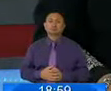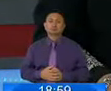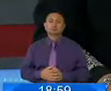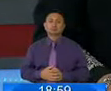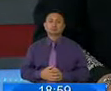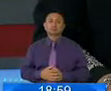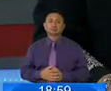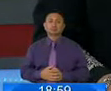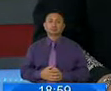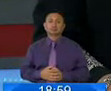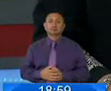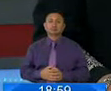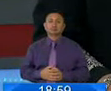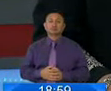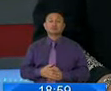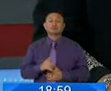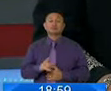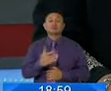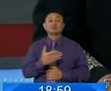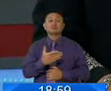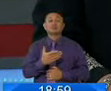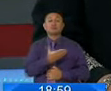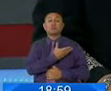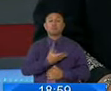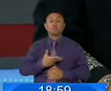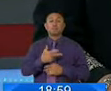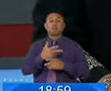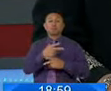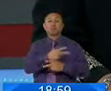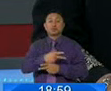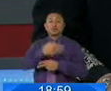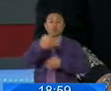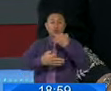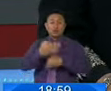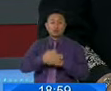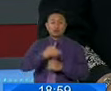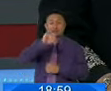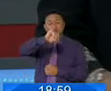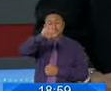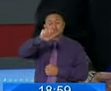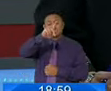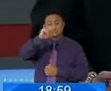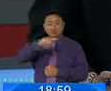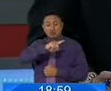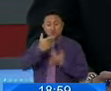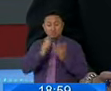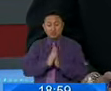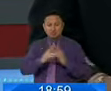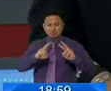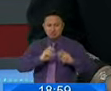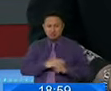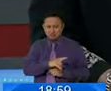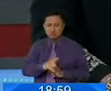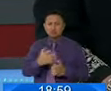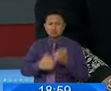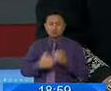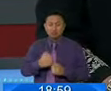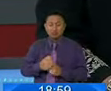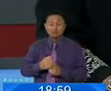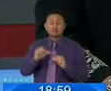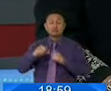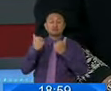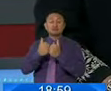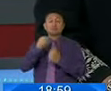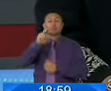urgente solicitado en contra de Gustavo Yalc, presidente del Consejo de la Judicatura, genera polémica. El asambleísta de Creo, Esteban Bernal,